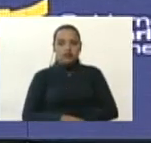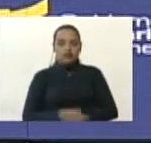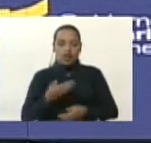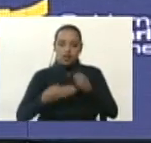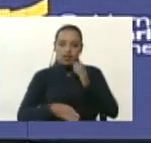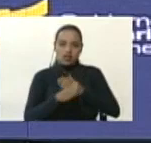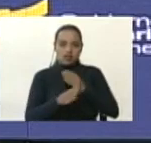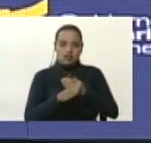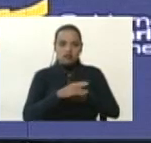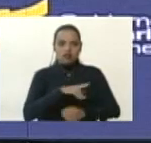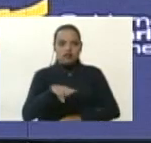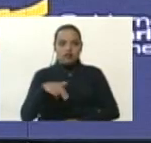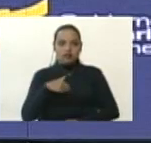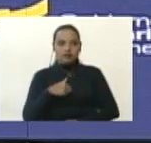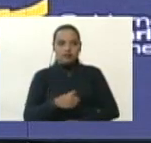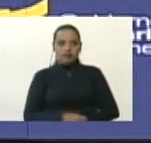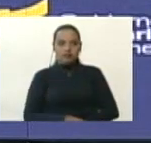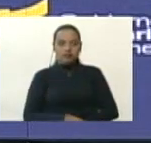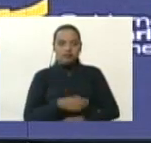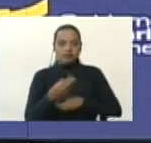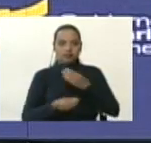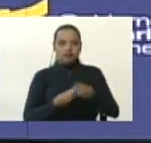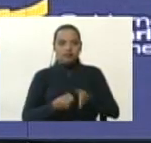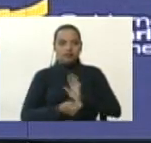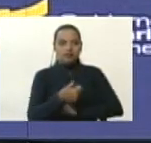nosotros, haciendo más con menos,